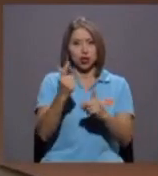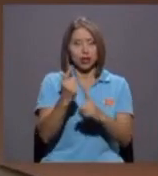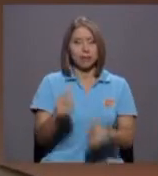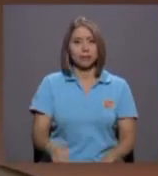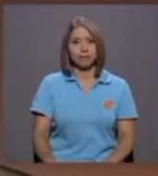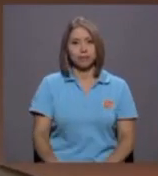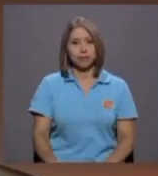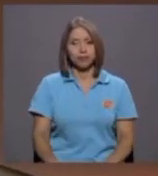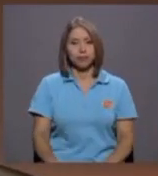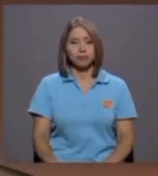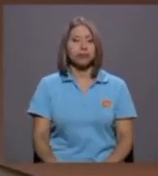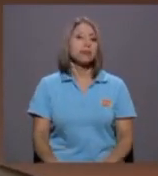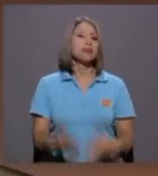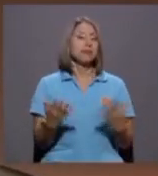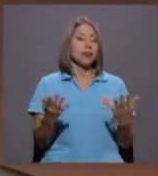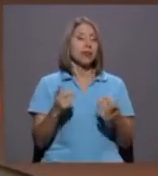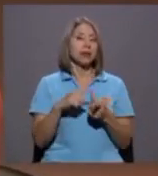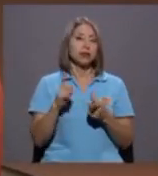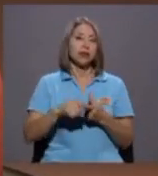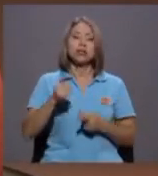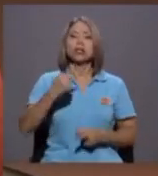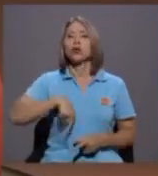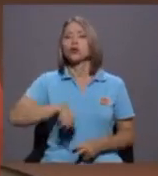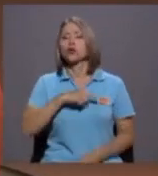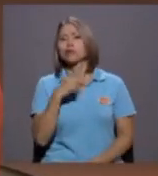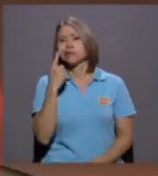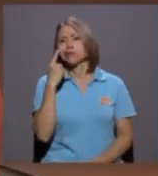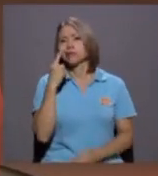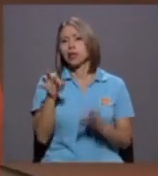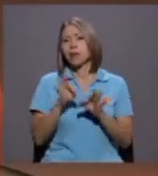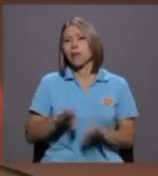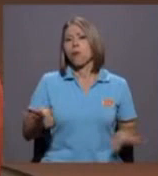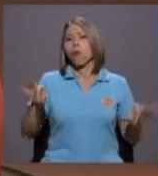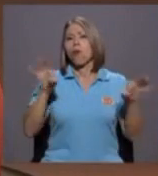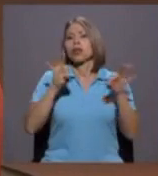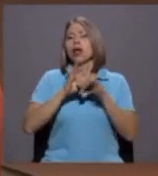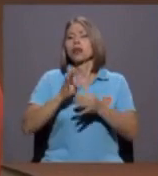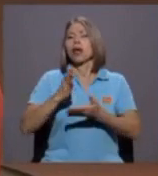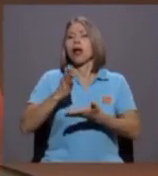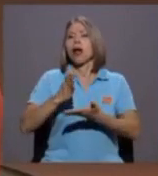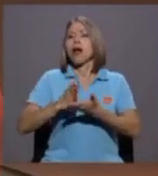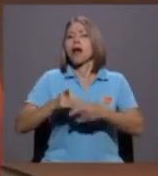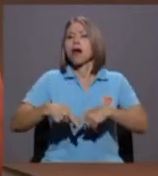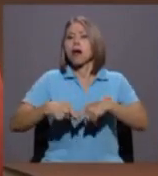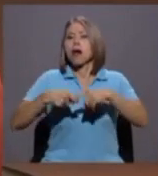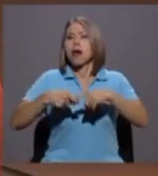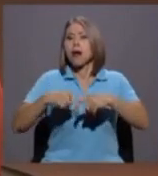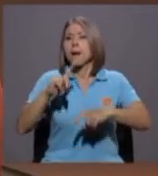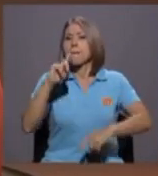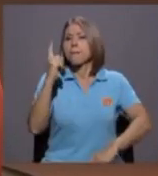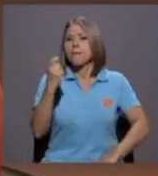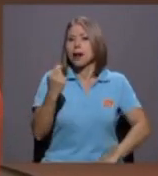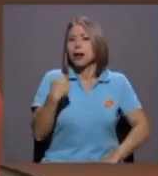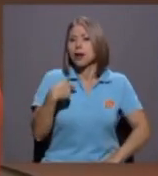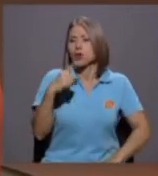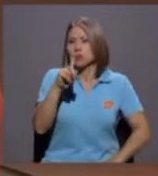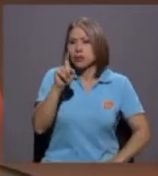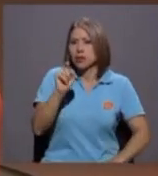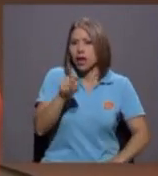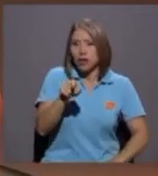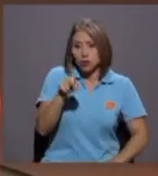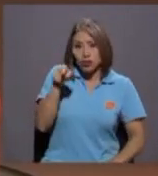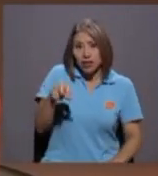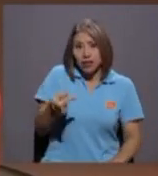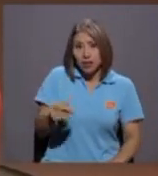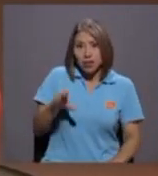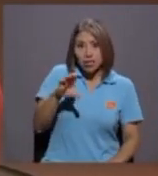¿verdad? Entonces, nos pareció importante hacer un alto y preguntarnos si esa inversión es eficiente